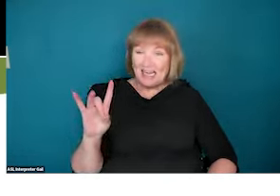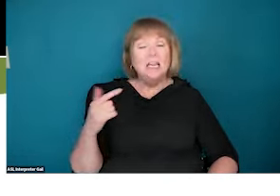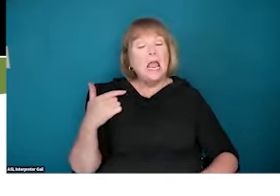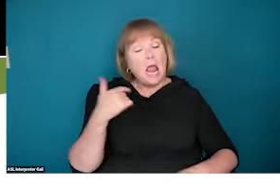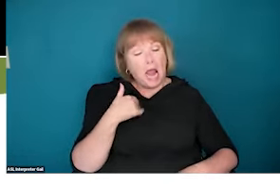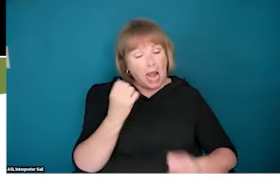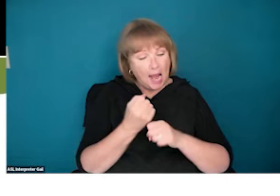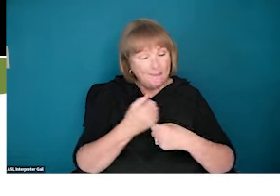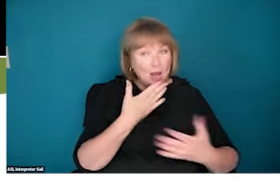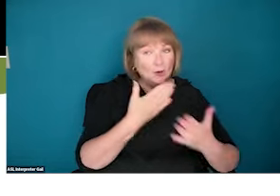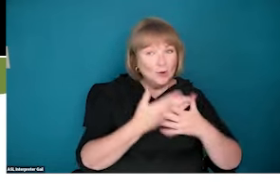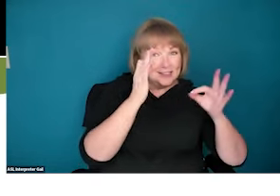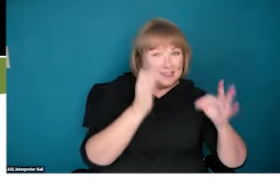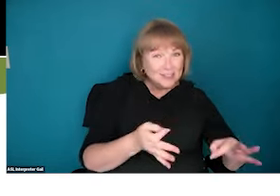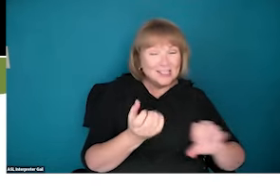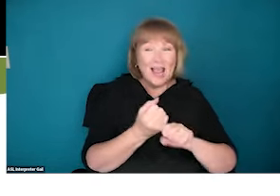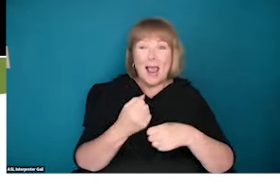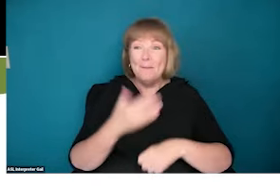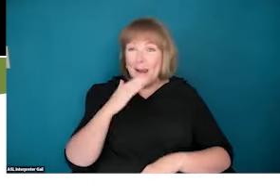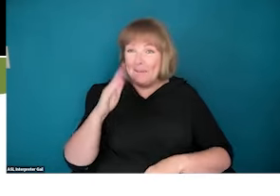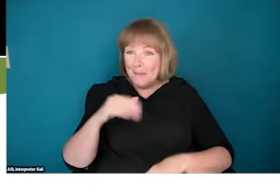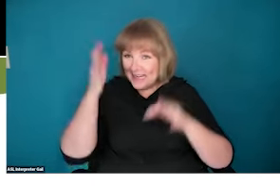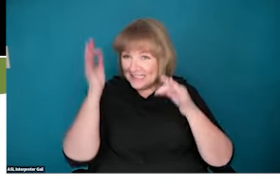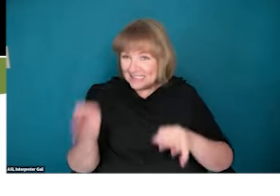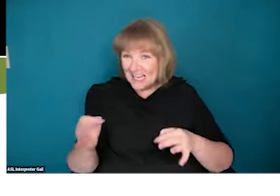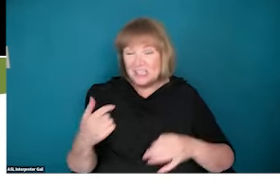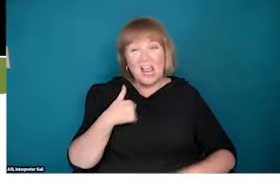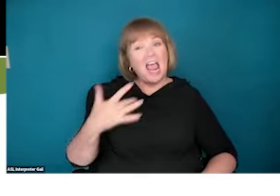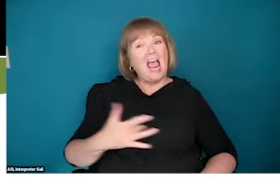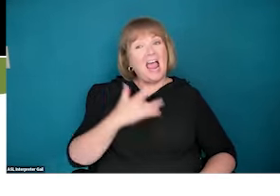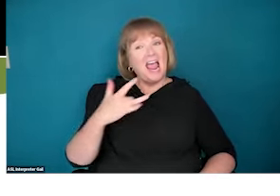20 años, yo he tomado decisiones buenas, decisiones malas